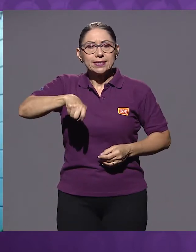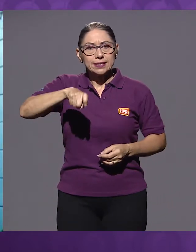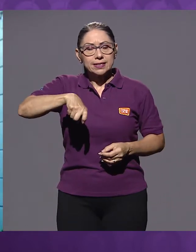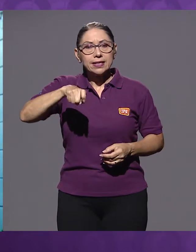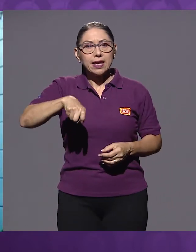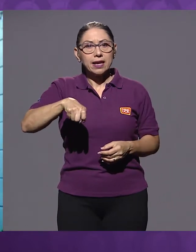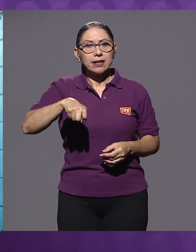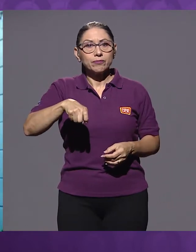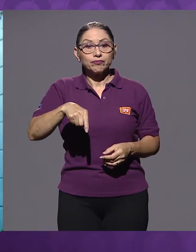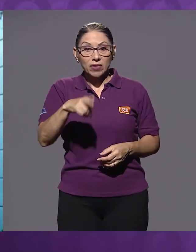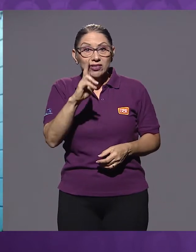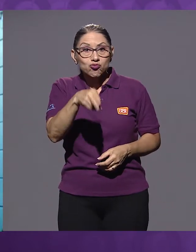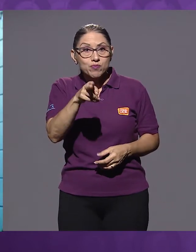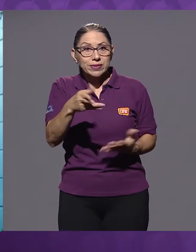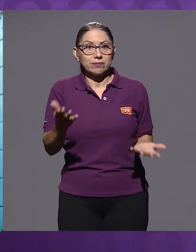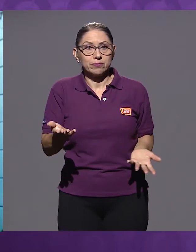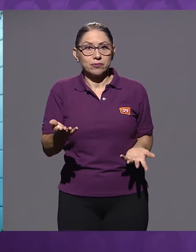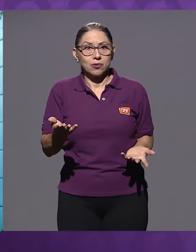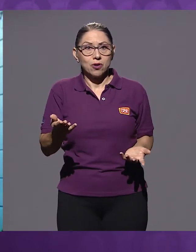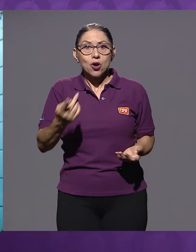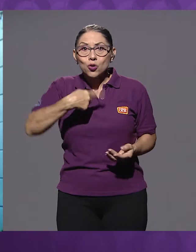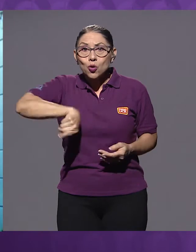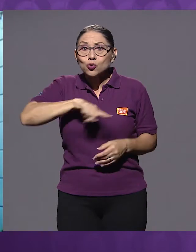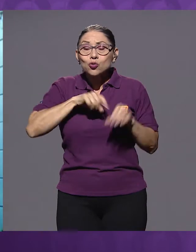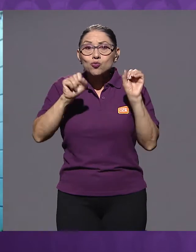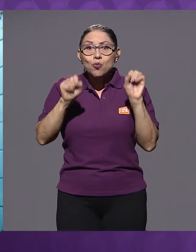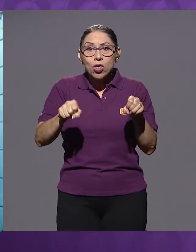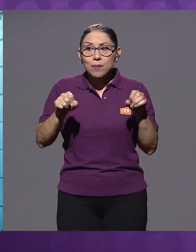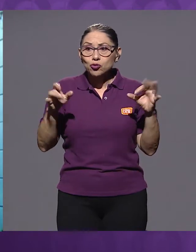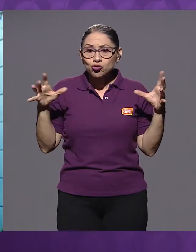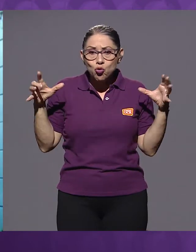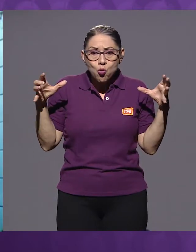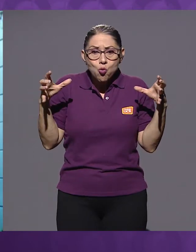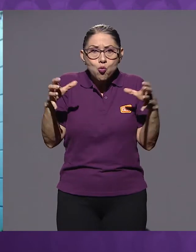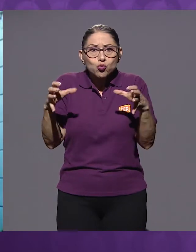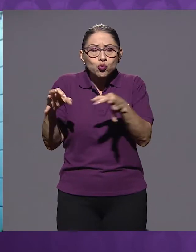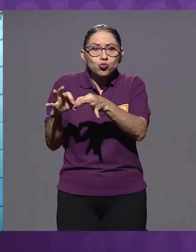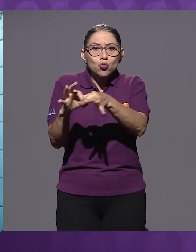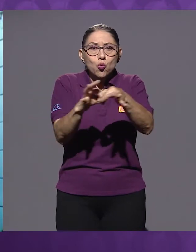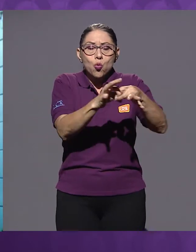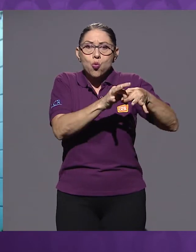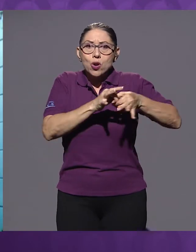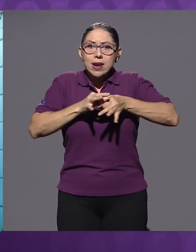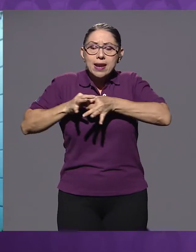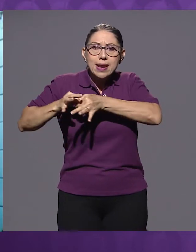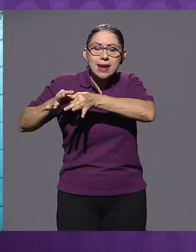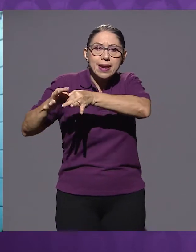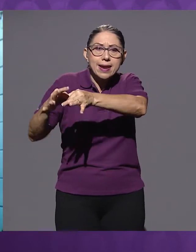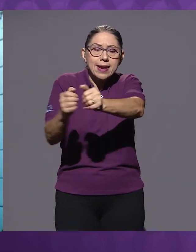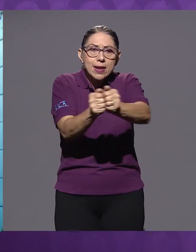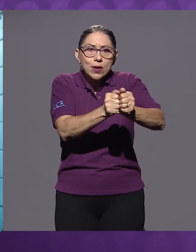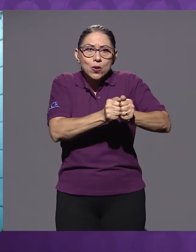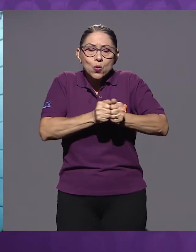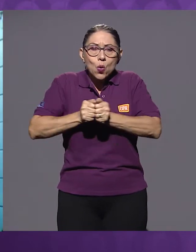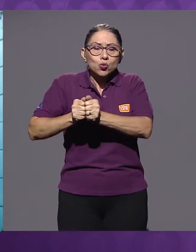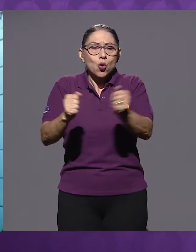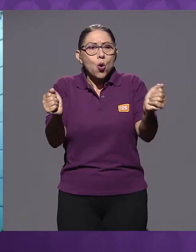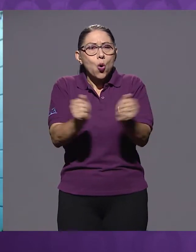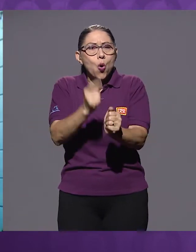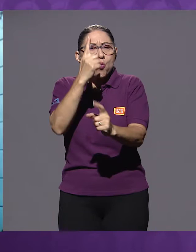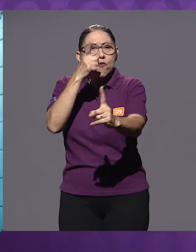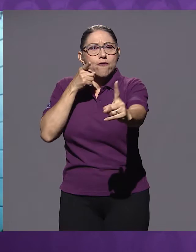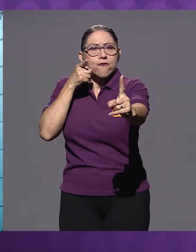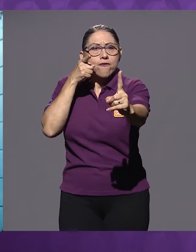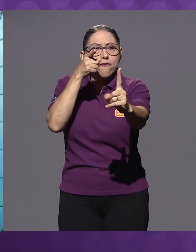se requiere es que eso mismo, podamos estar juntos y juntas, estamos unidos y unidas con